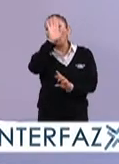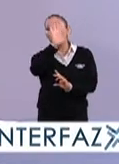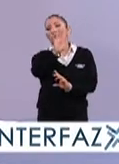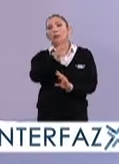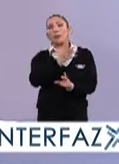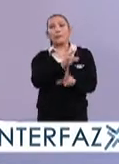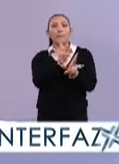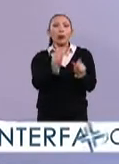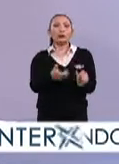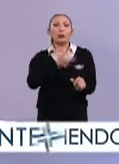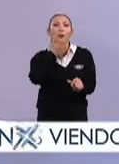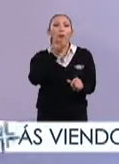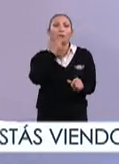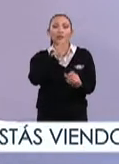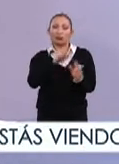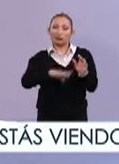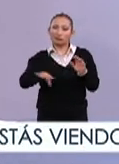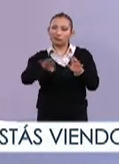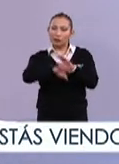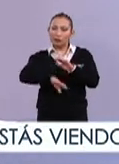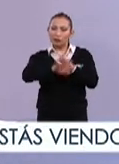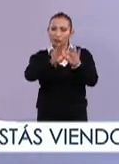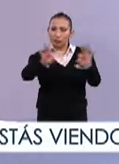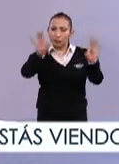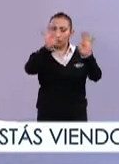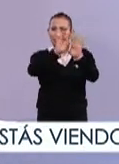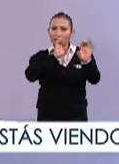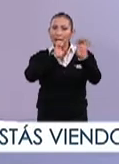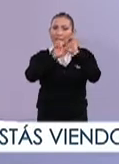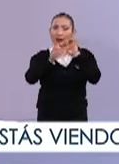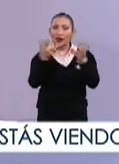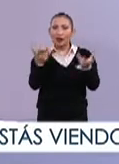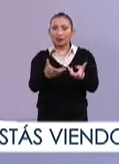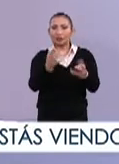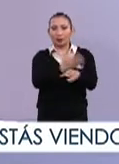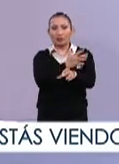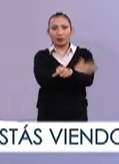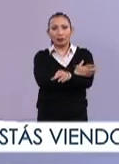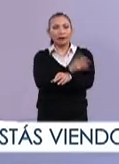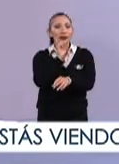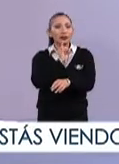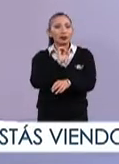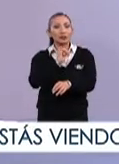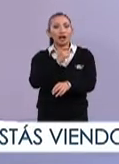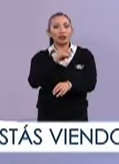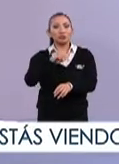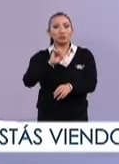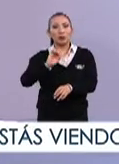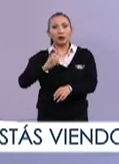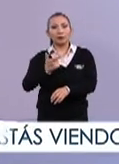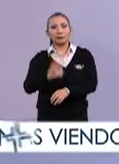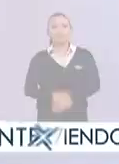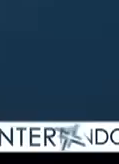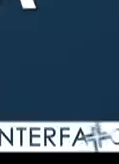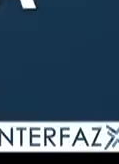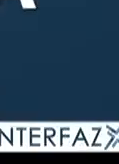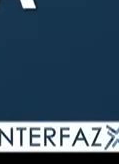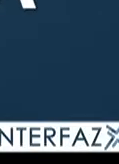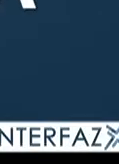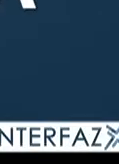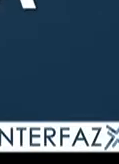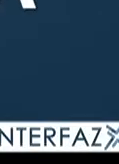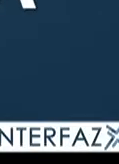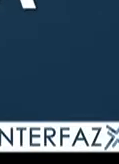la paz, un tema fundamental. Vamos a ver esta entrevista que hizo mi compañera Sharon Smog.